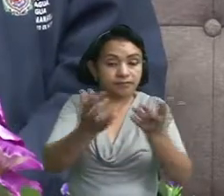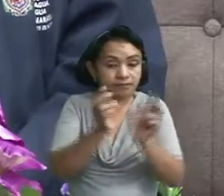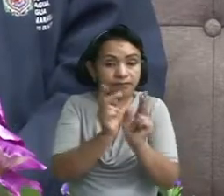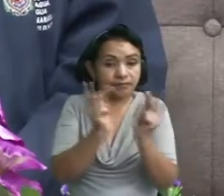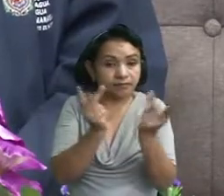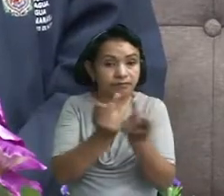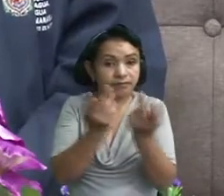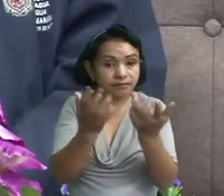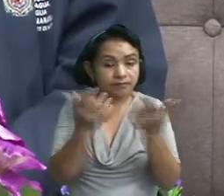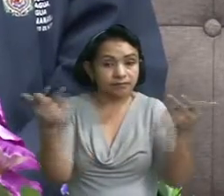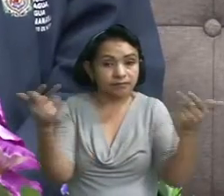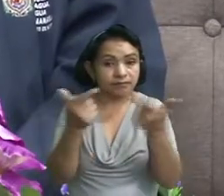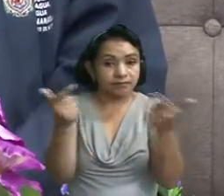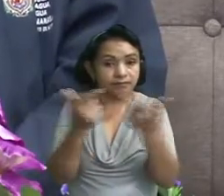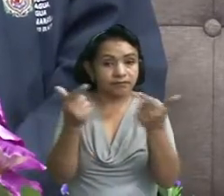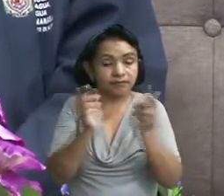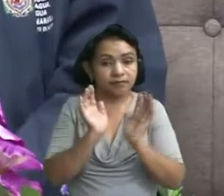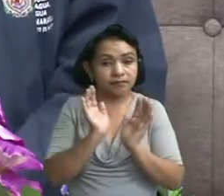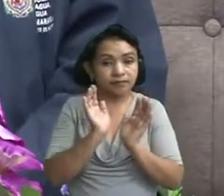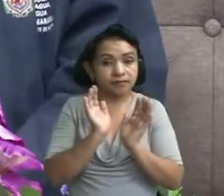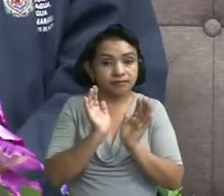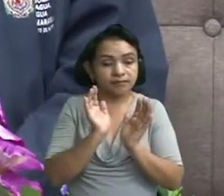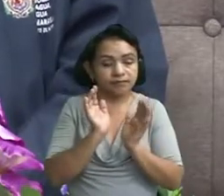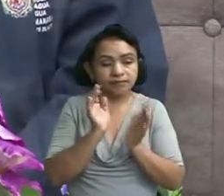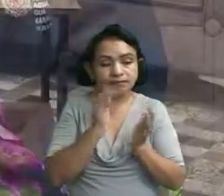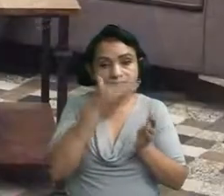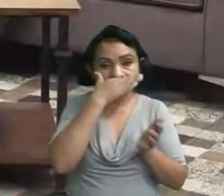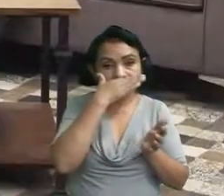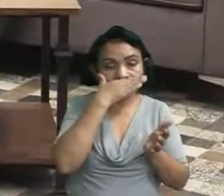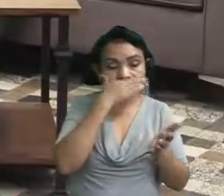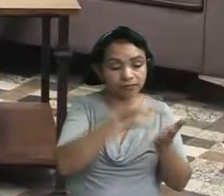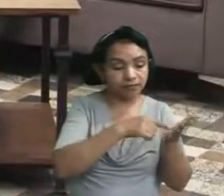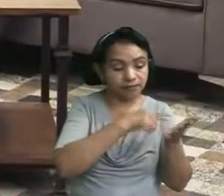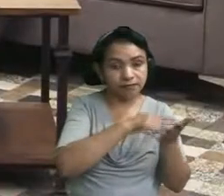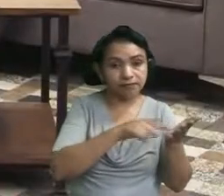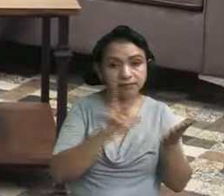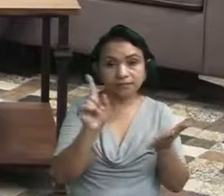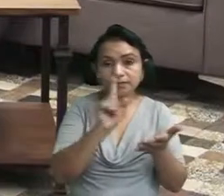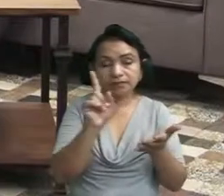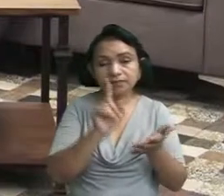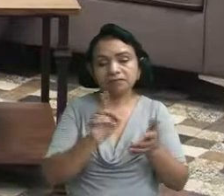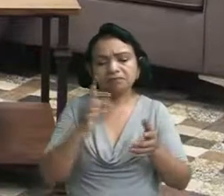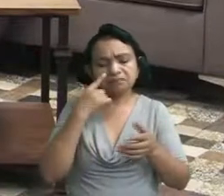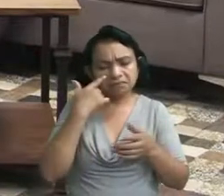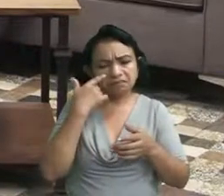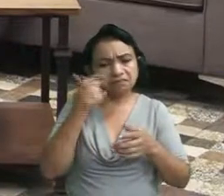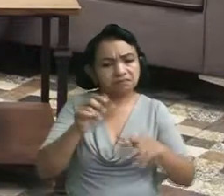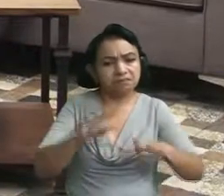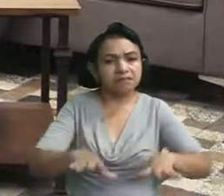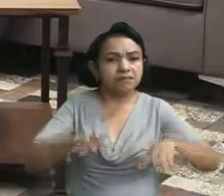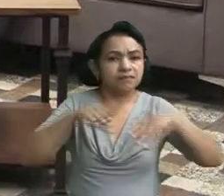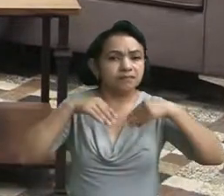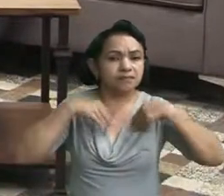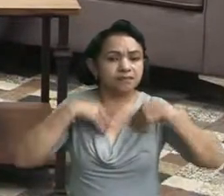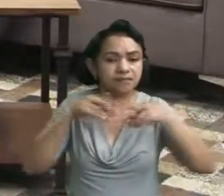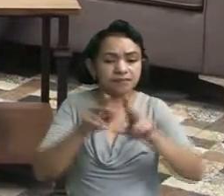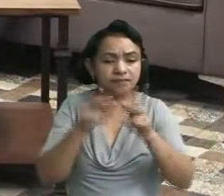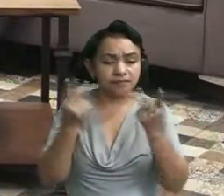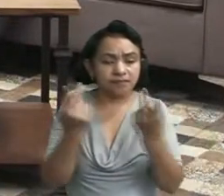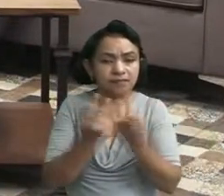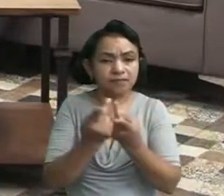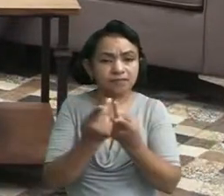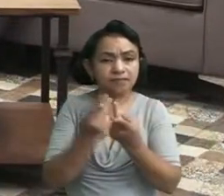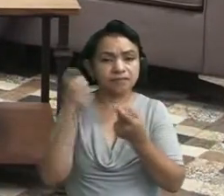la guerra y no le dio el voto al Frente Sandinista. Pero el Frente Sandinista reconoció, con todo el poder popular que había en aquel